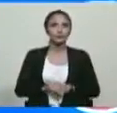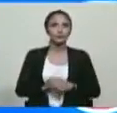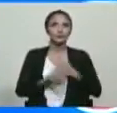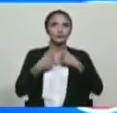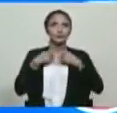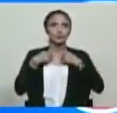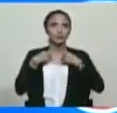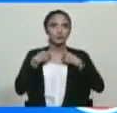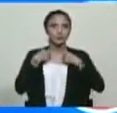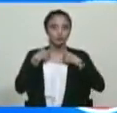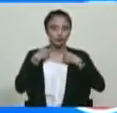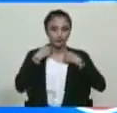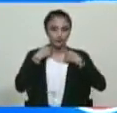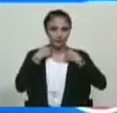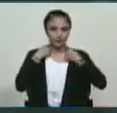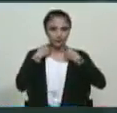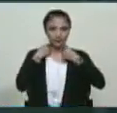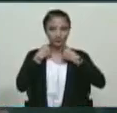2018.